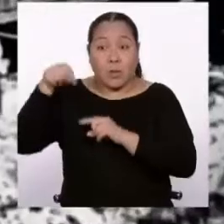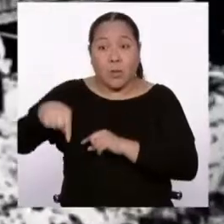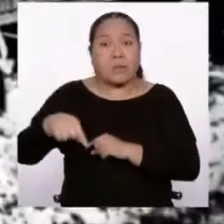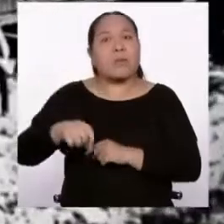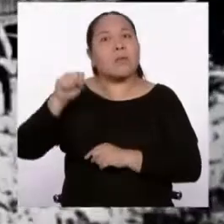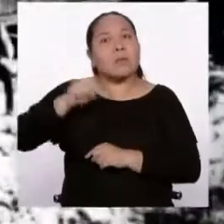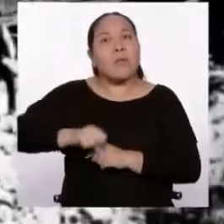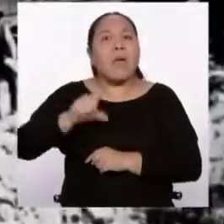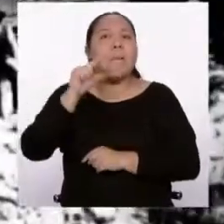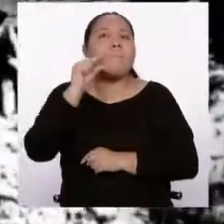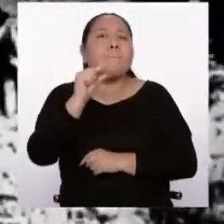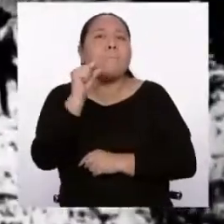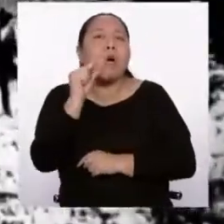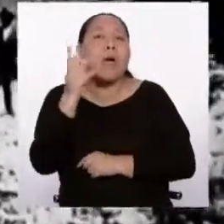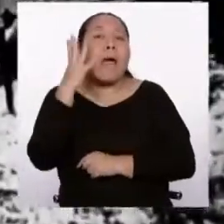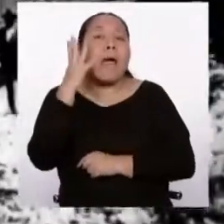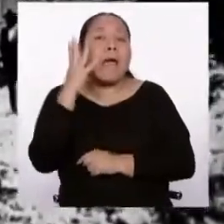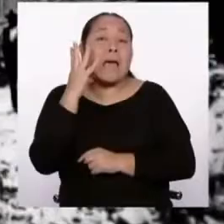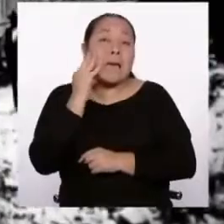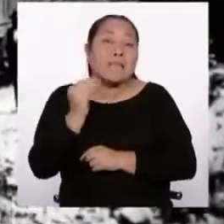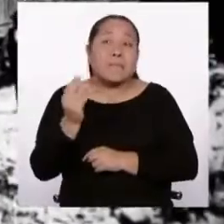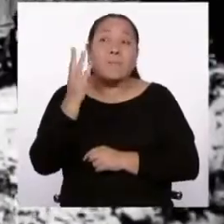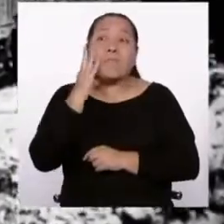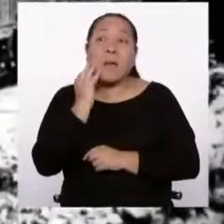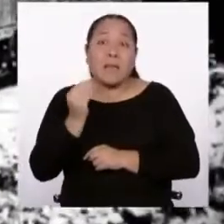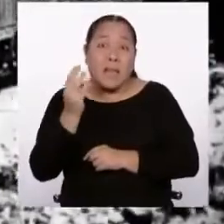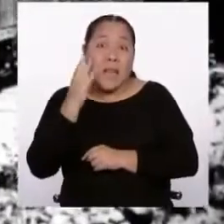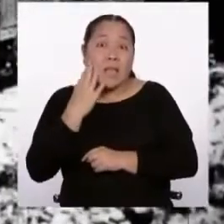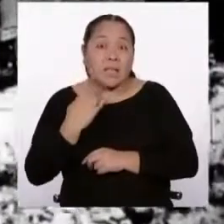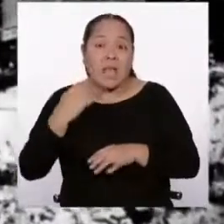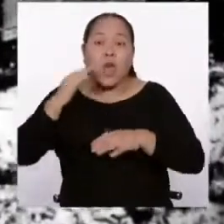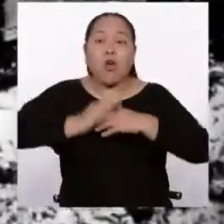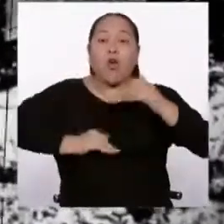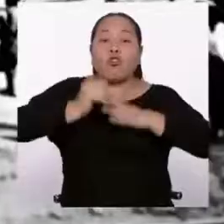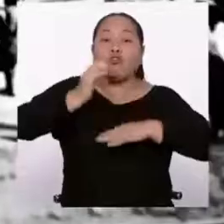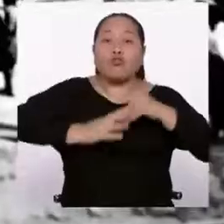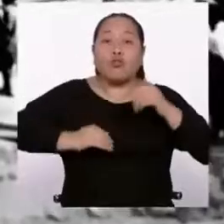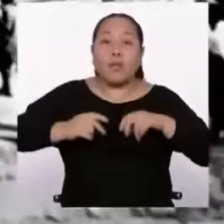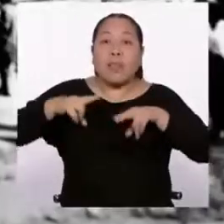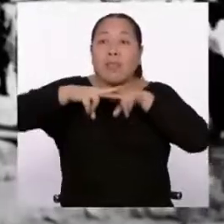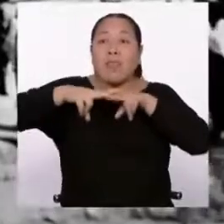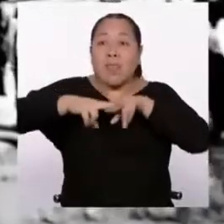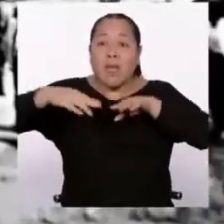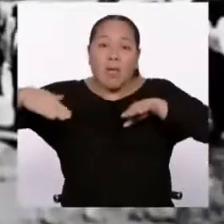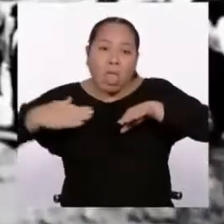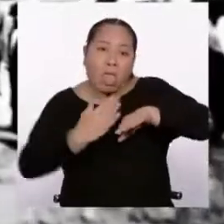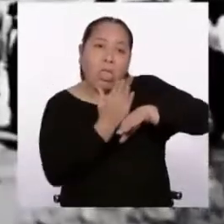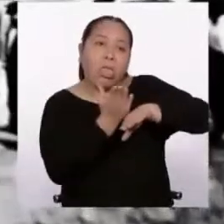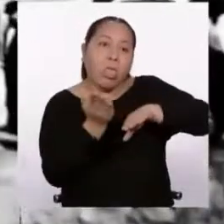es decir, que subiesen 4.000 metros de altura en un trecho corto de kilómetros.